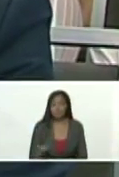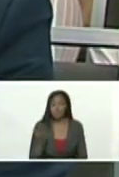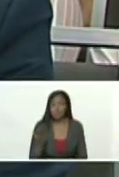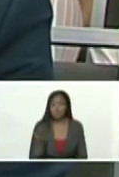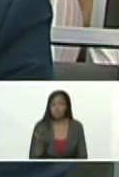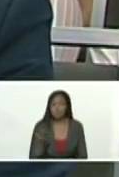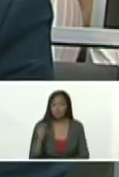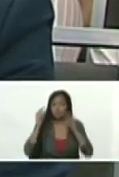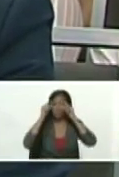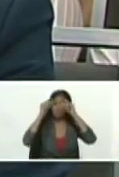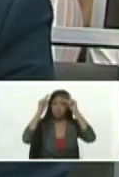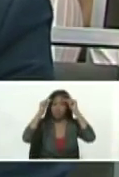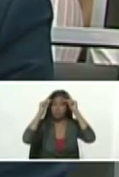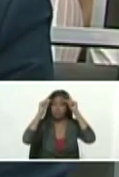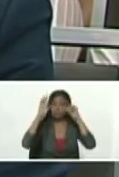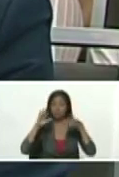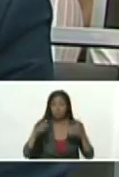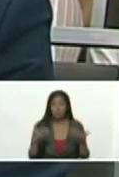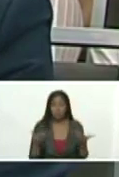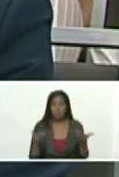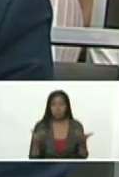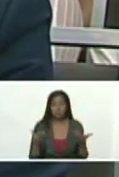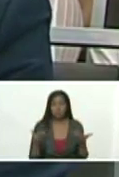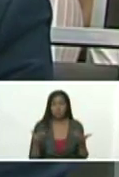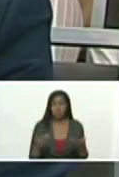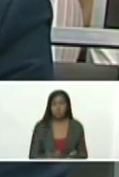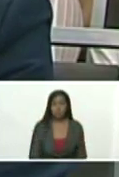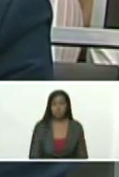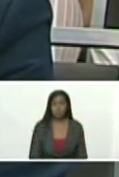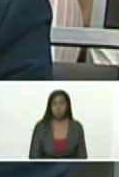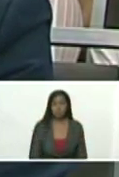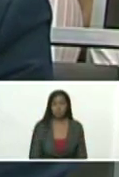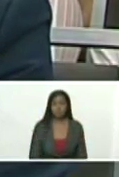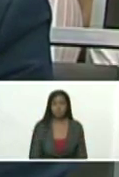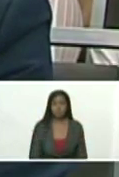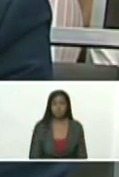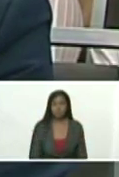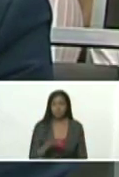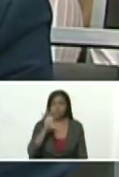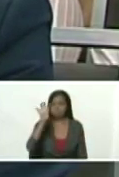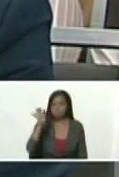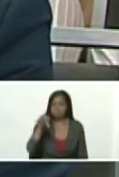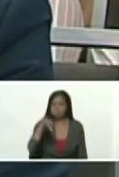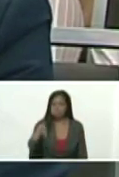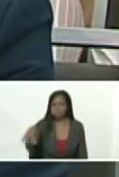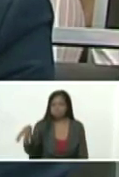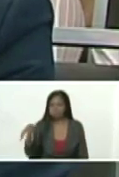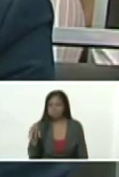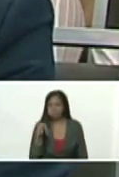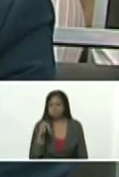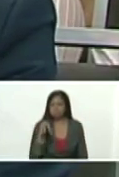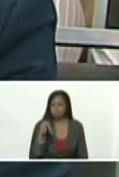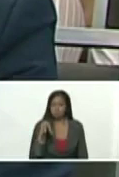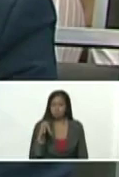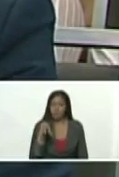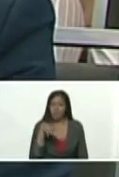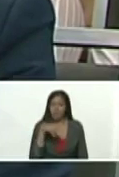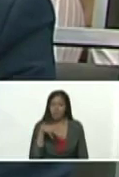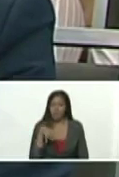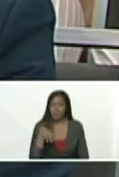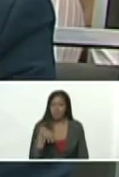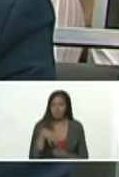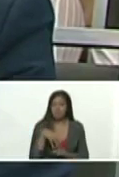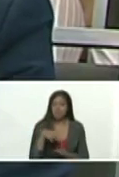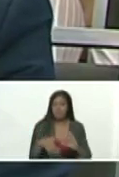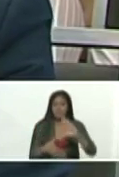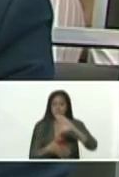Rodríguez, en el momento en el cual las colonias americanas se emancipaban de los